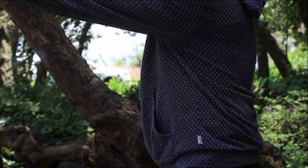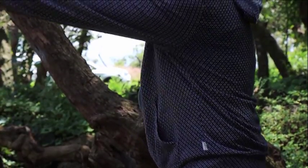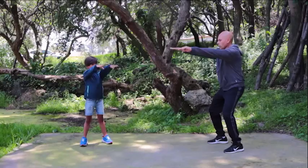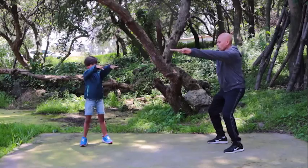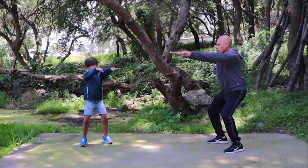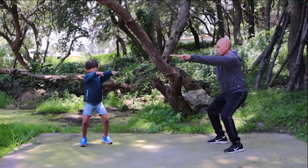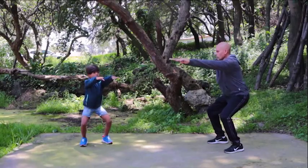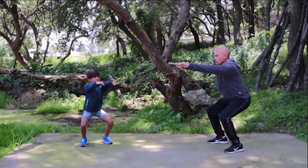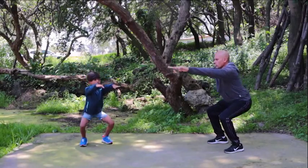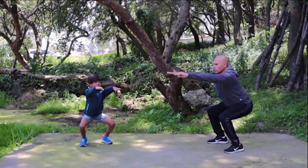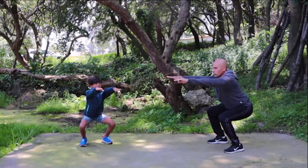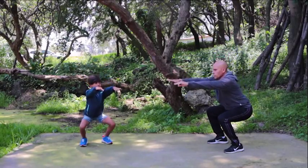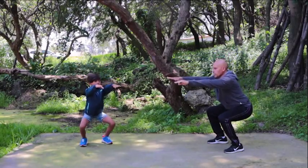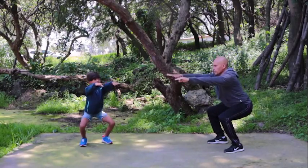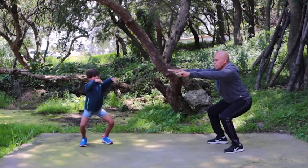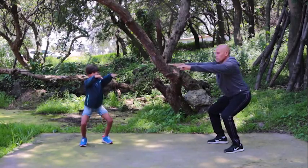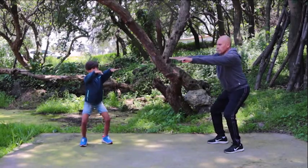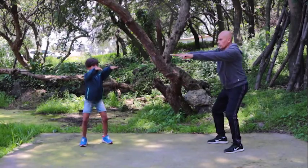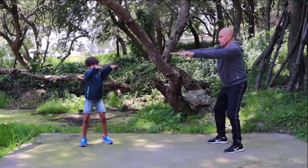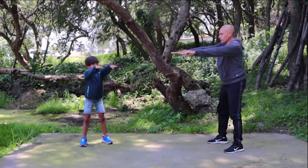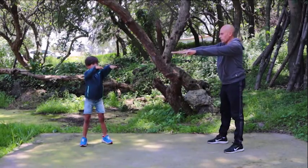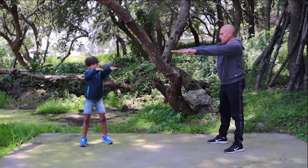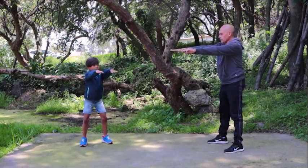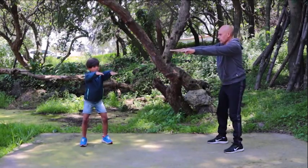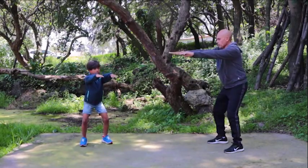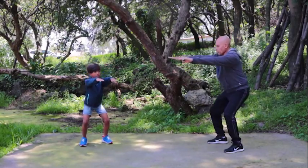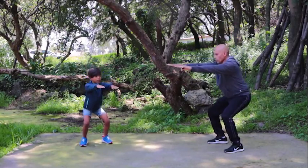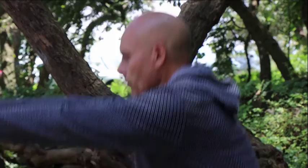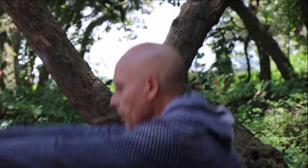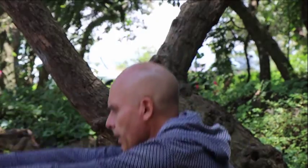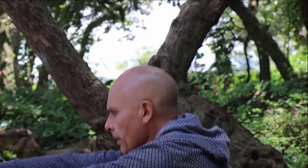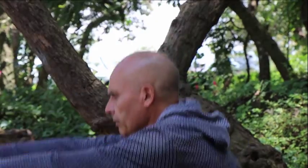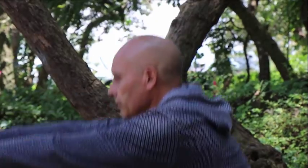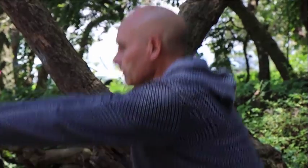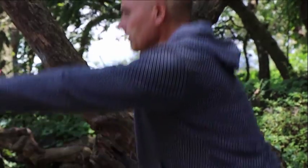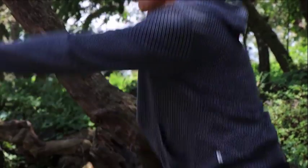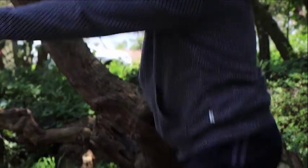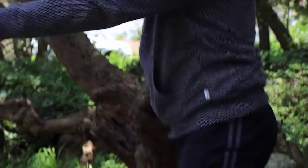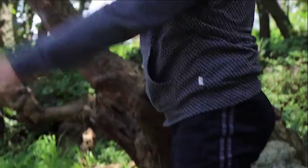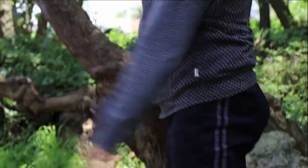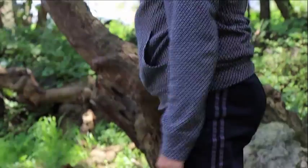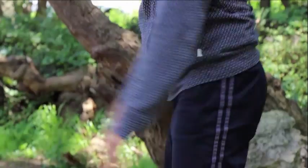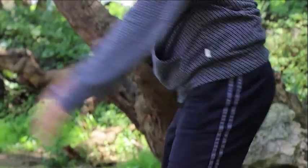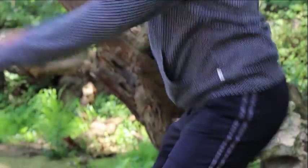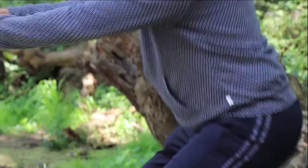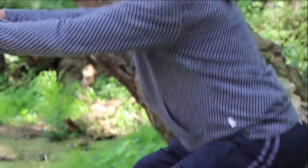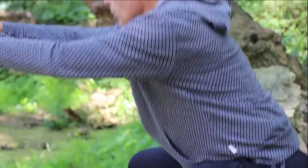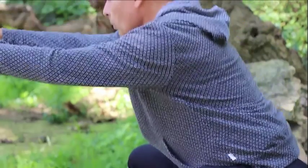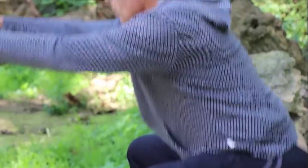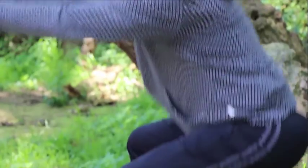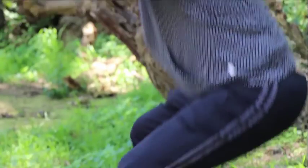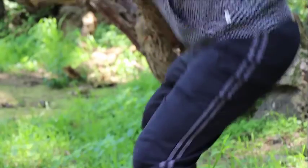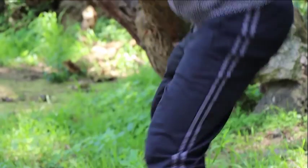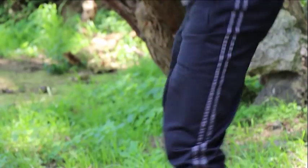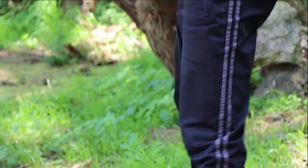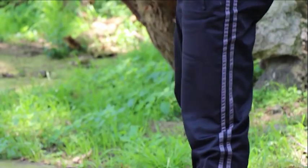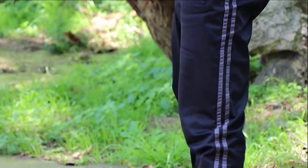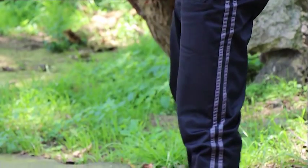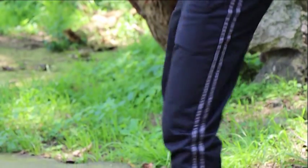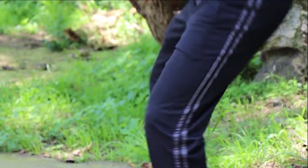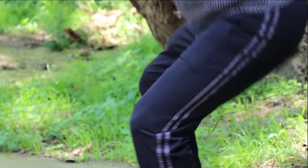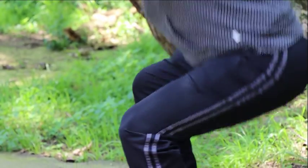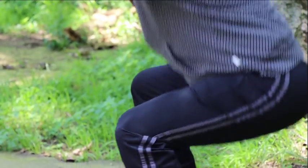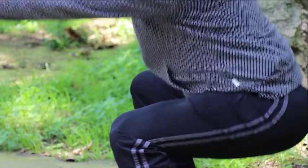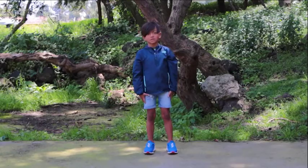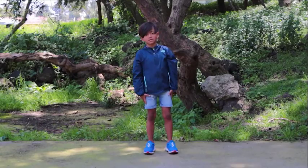y bajamos. Flexionamos rodilla. 90. Bien, exactamente. Arriba.